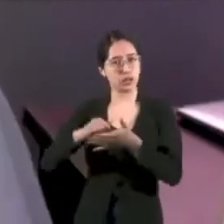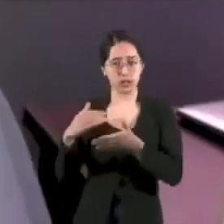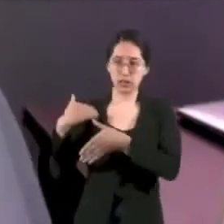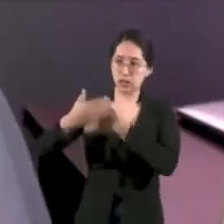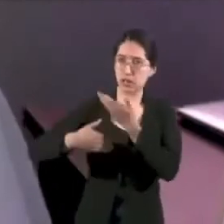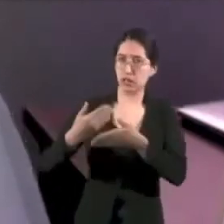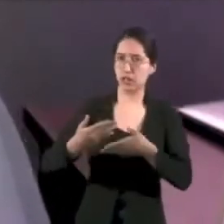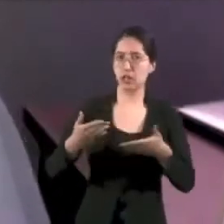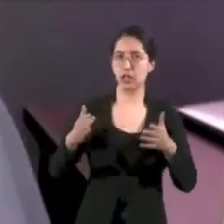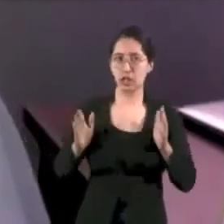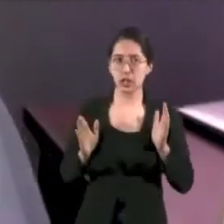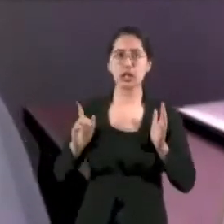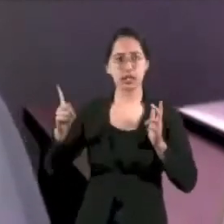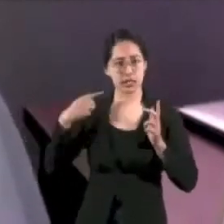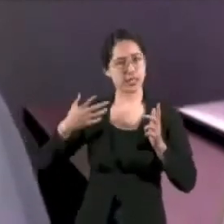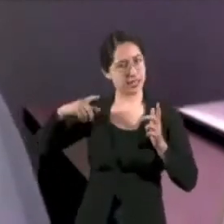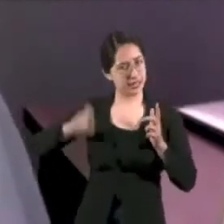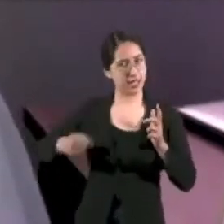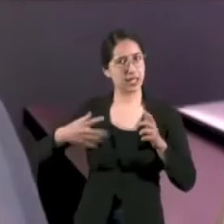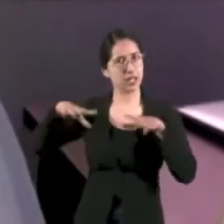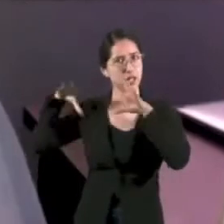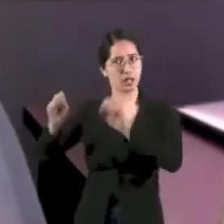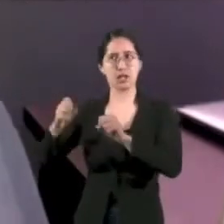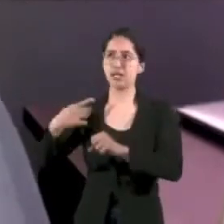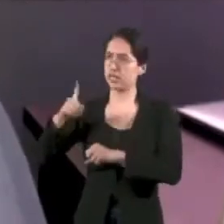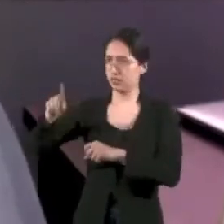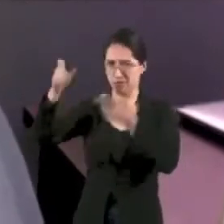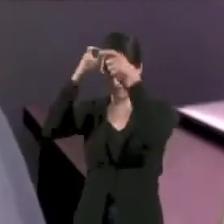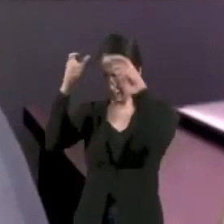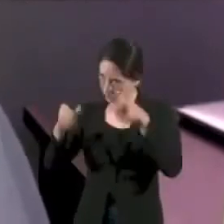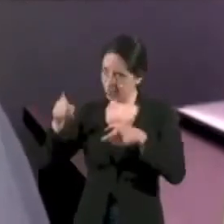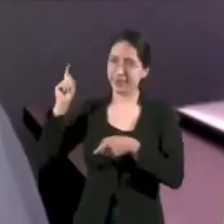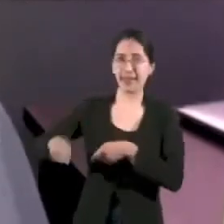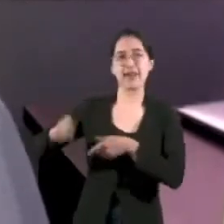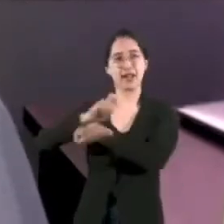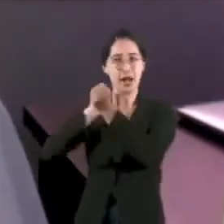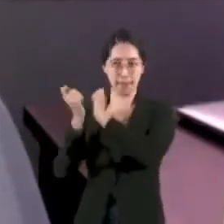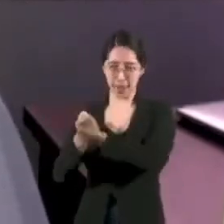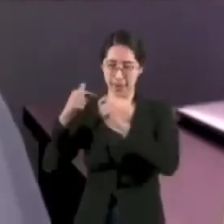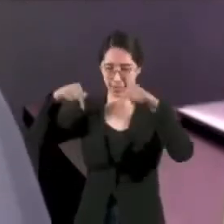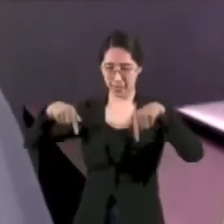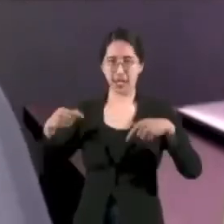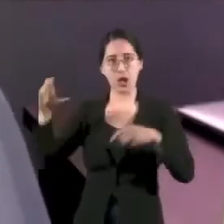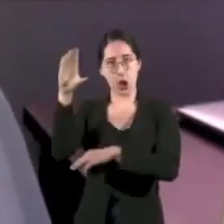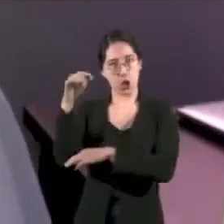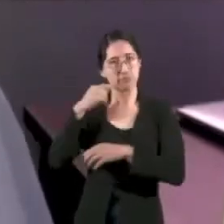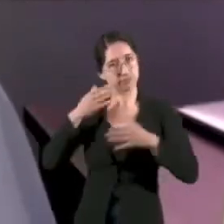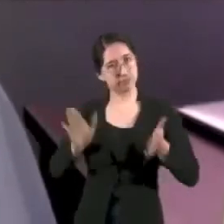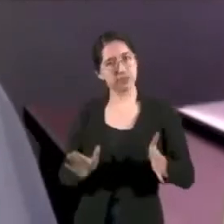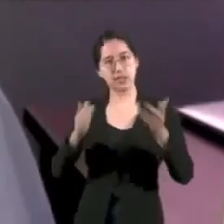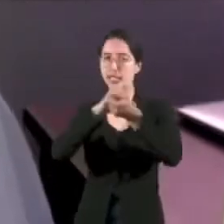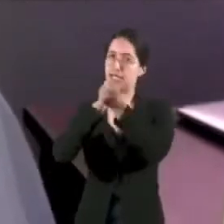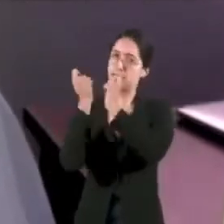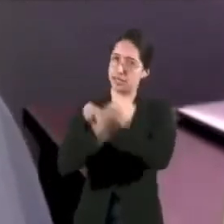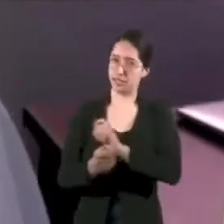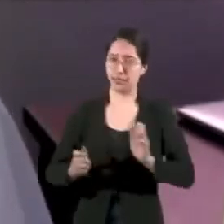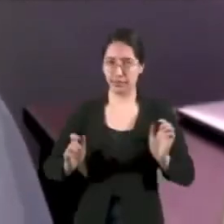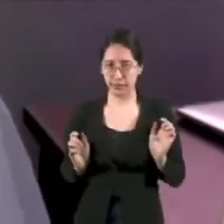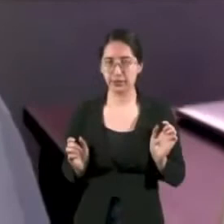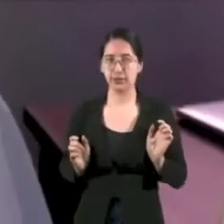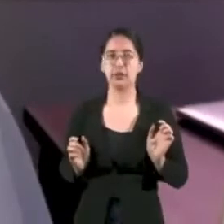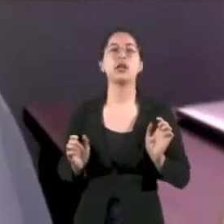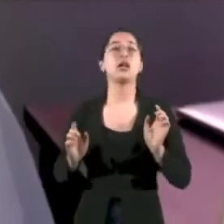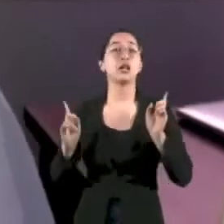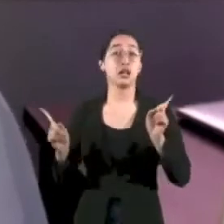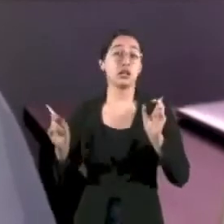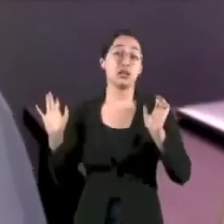hay que tomarnos el poder, hay que cambiar el Estado para que las cosas cambien en este país. Ahora, no, ellos no se imaginaban,